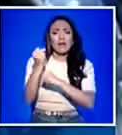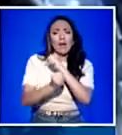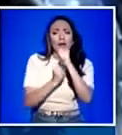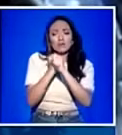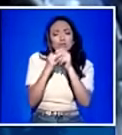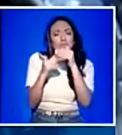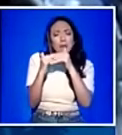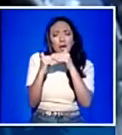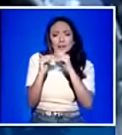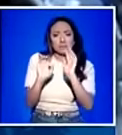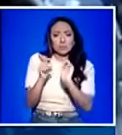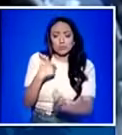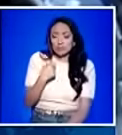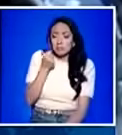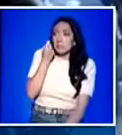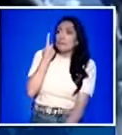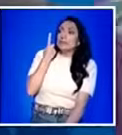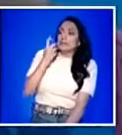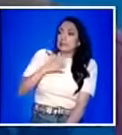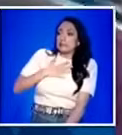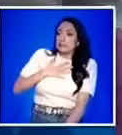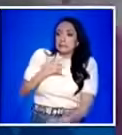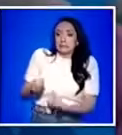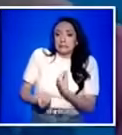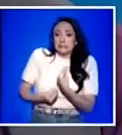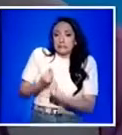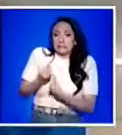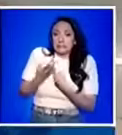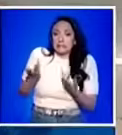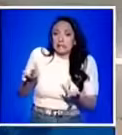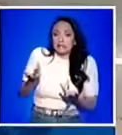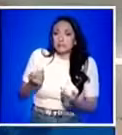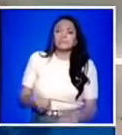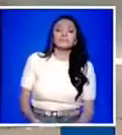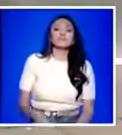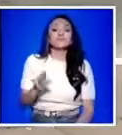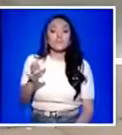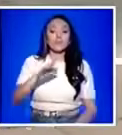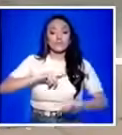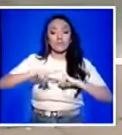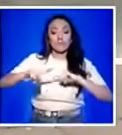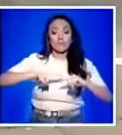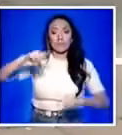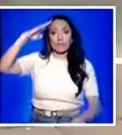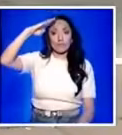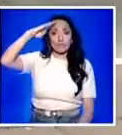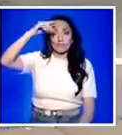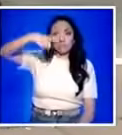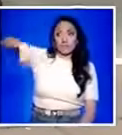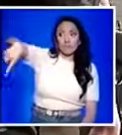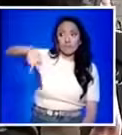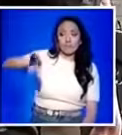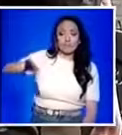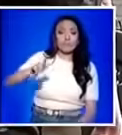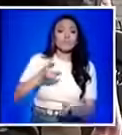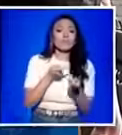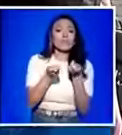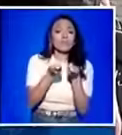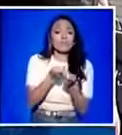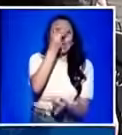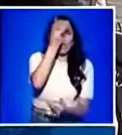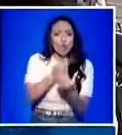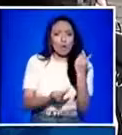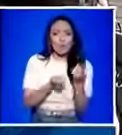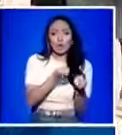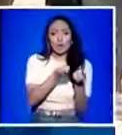jovencitos. Por eso yo me quedé así admirado y uno impotente ante esta situación. Según la comandante de policía de la zona, los controles se han redoblado a fin